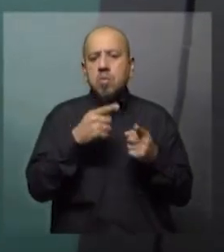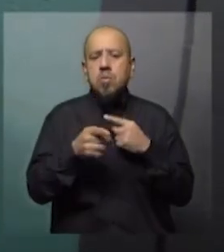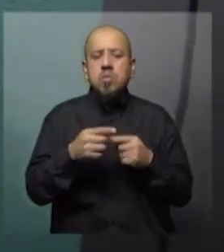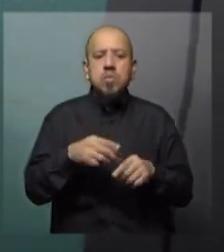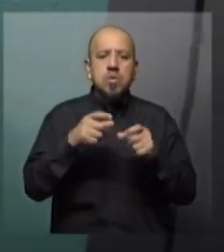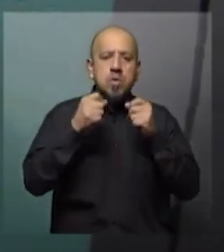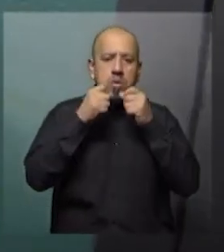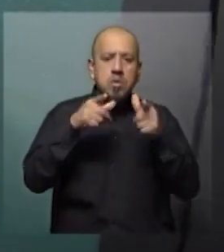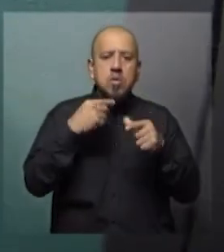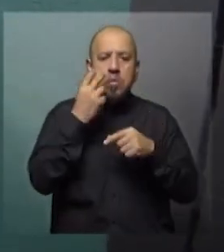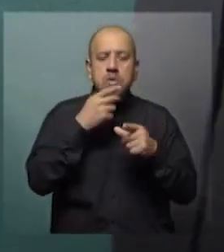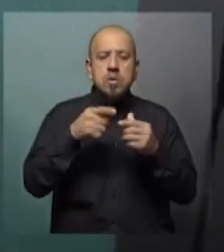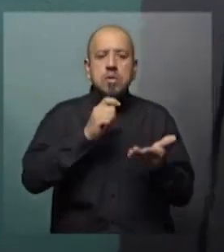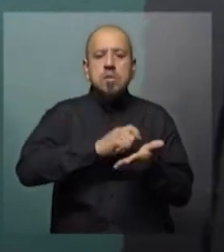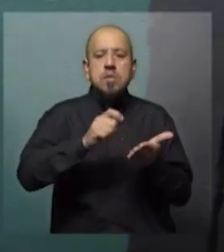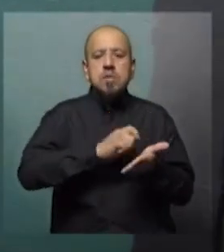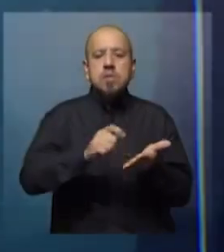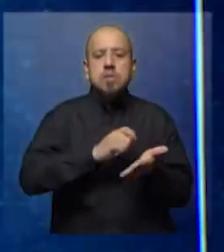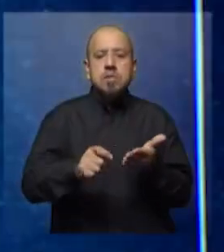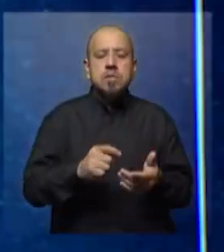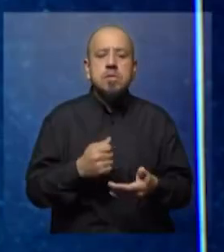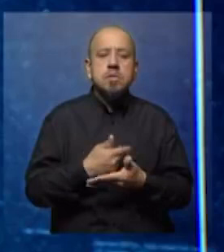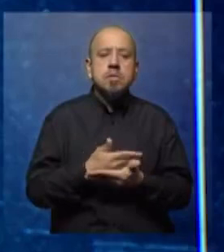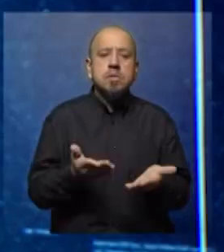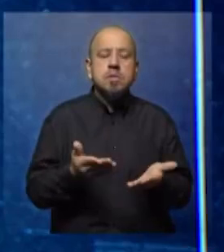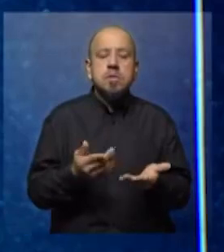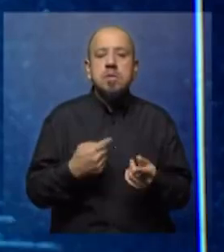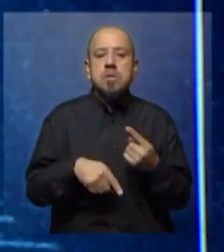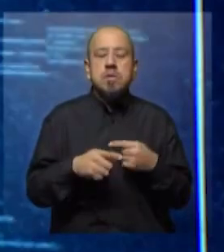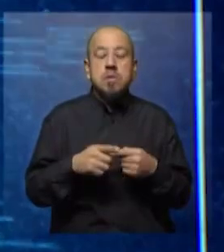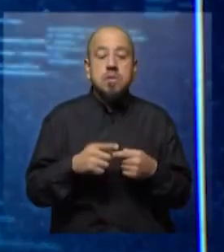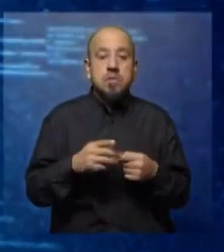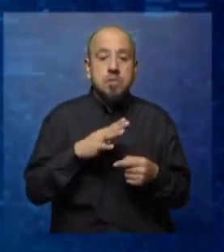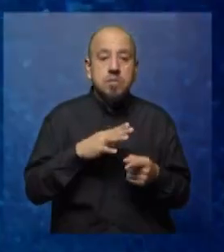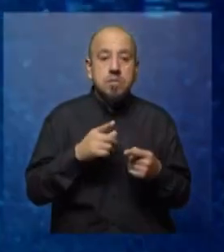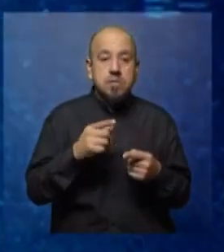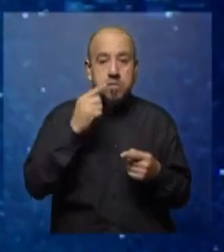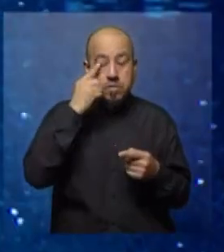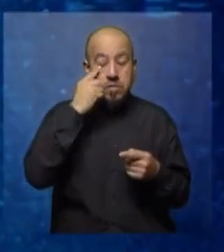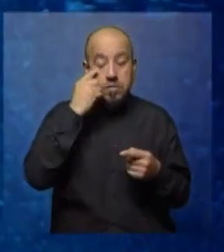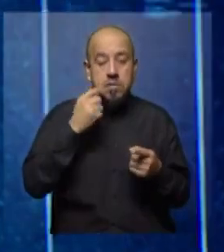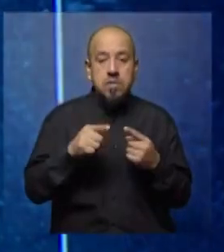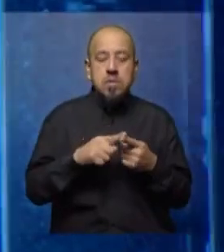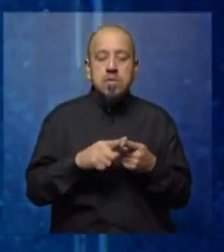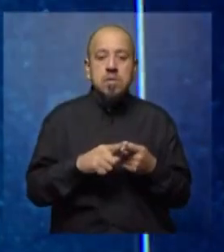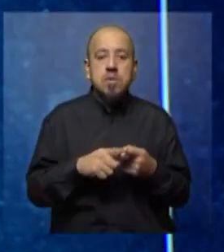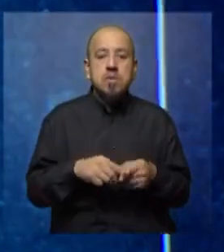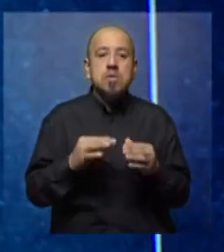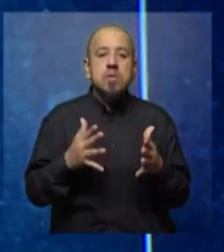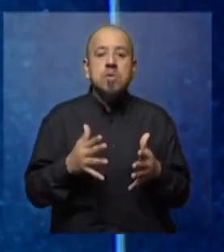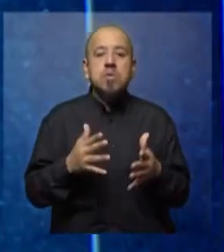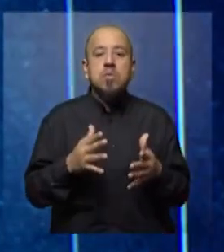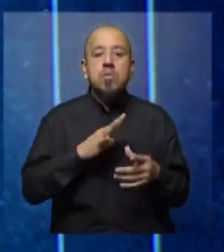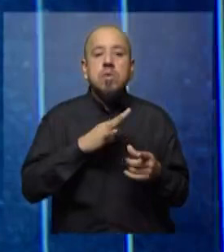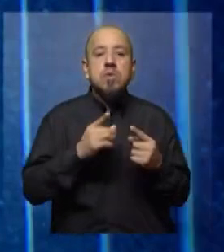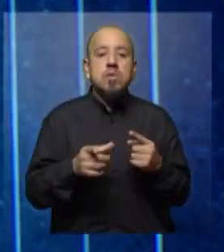que nos nos muestra una serie de casos de cómo las personas tendemos